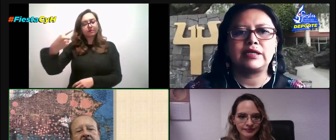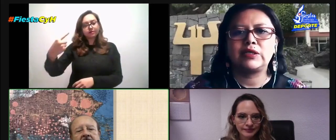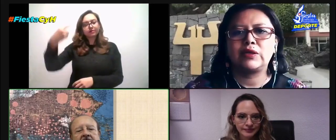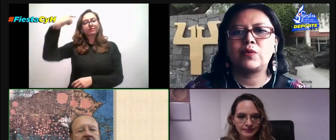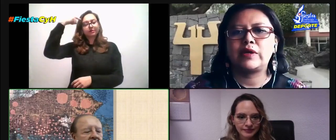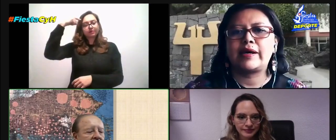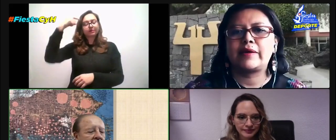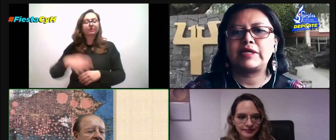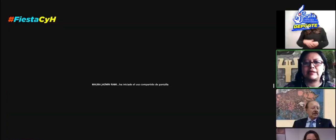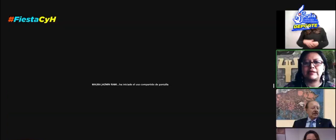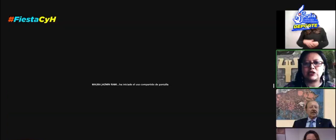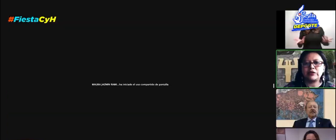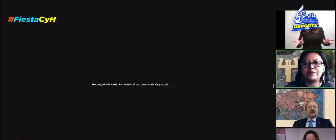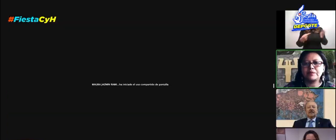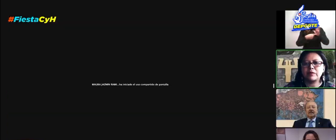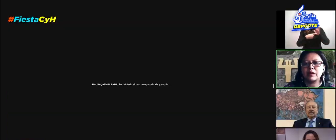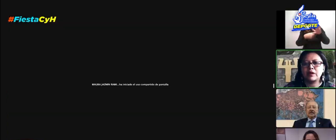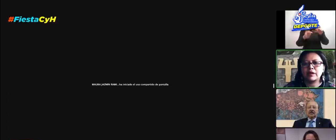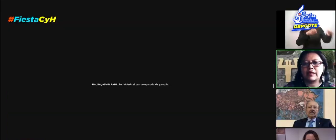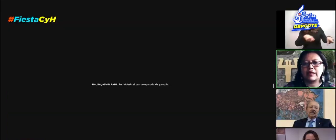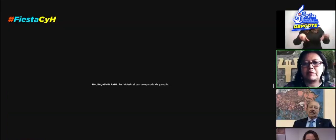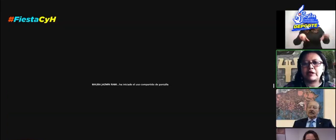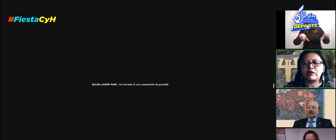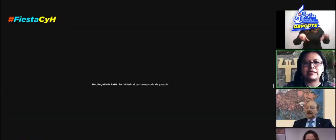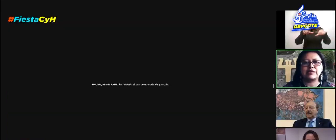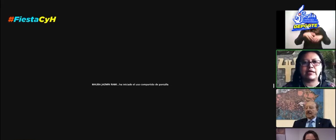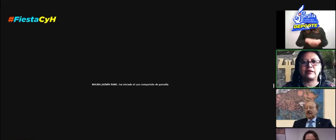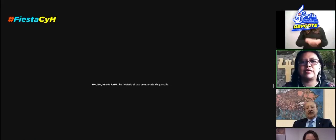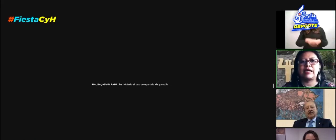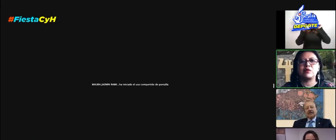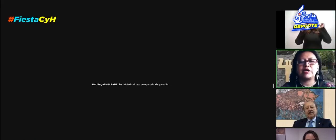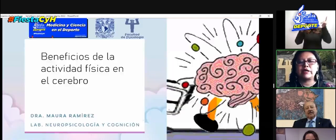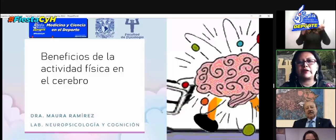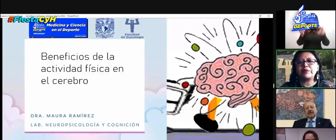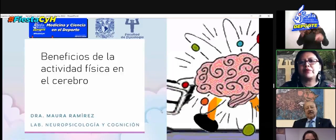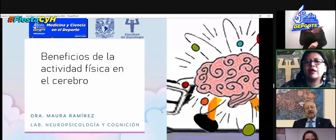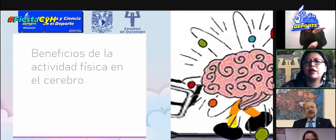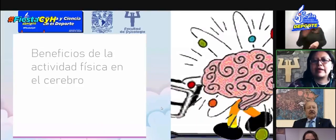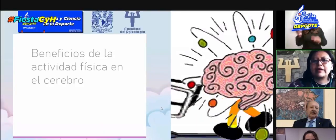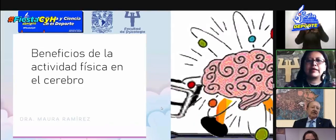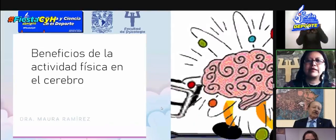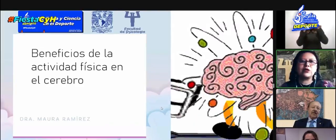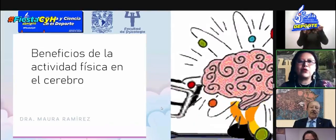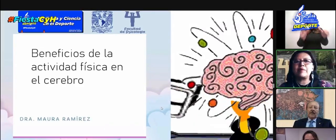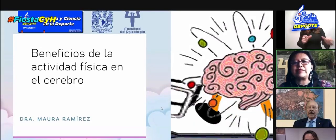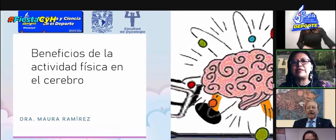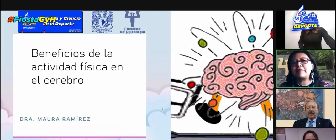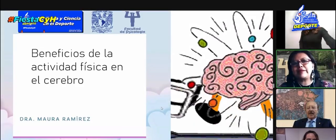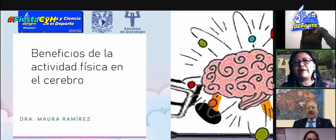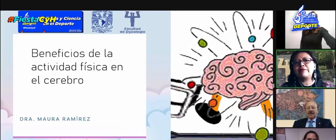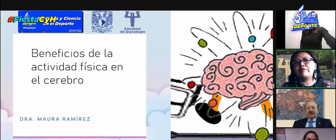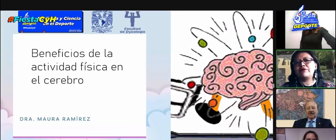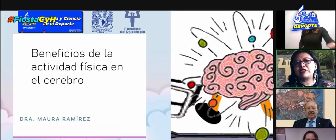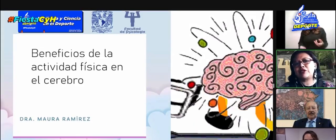compartir una presentación que espero la estén ya observando, que se titula